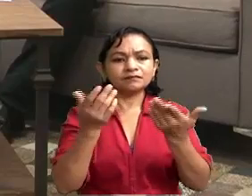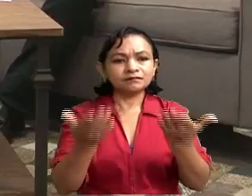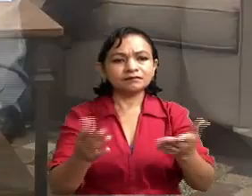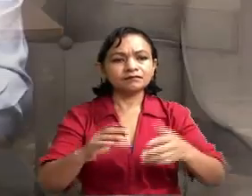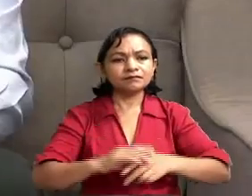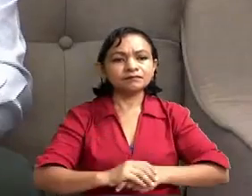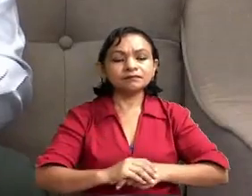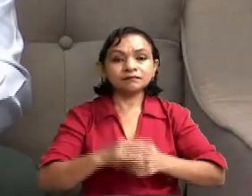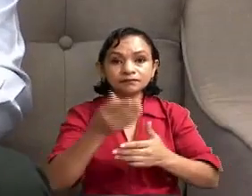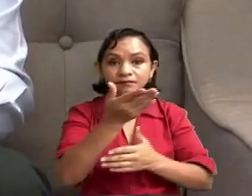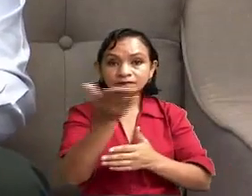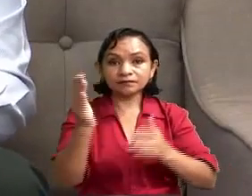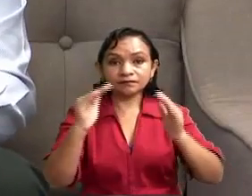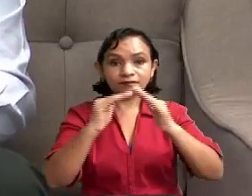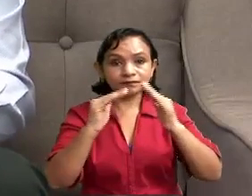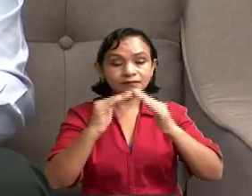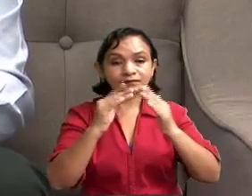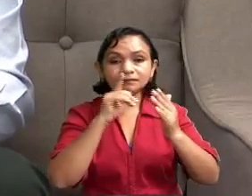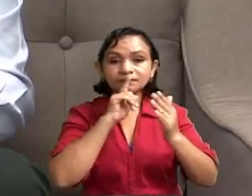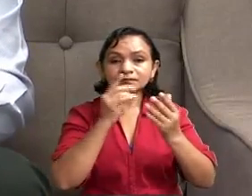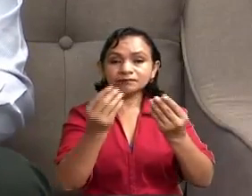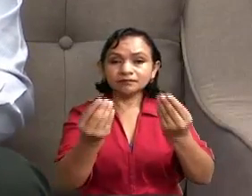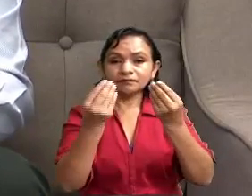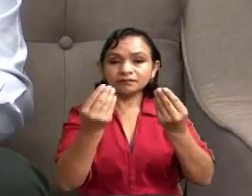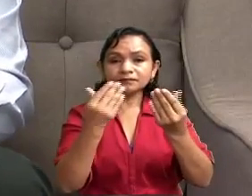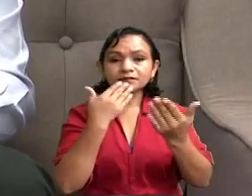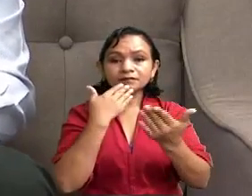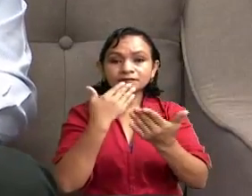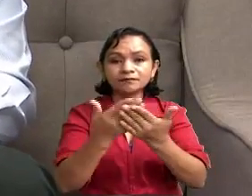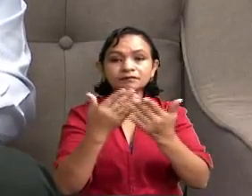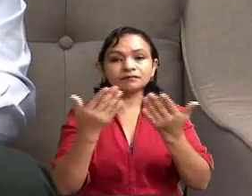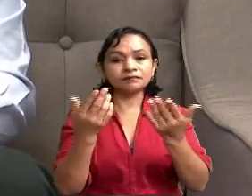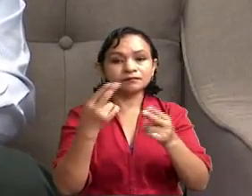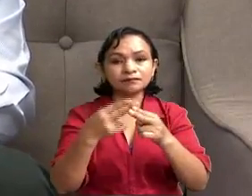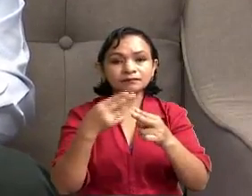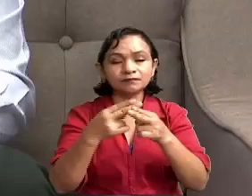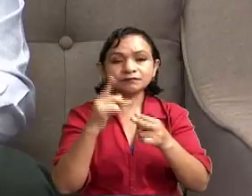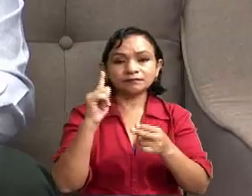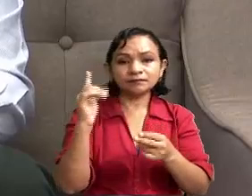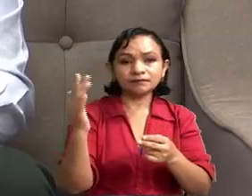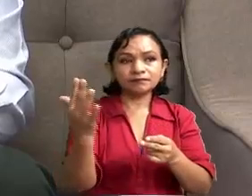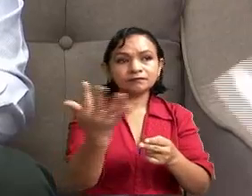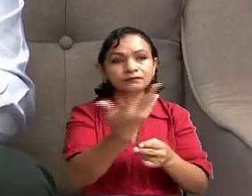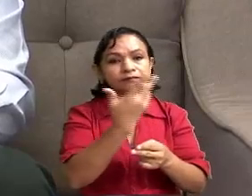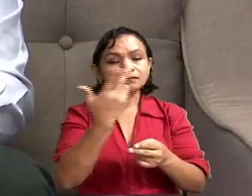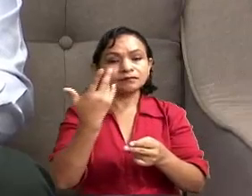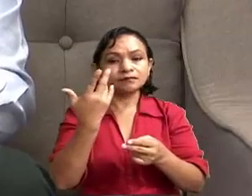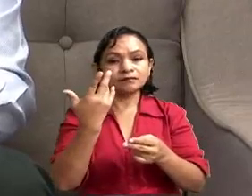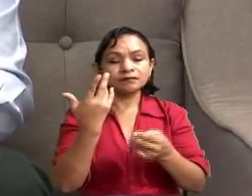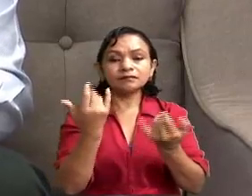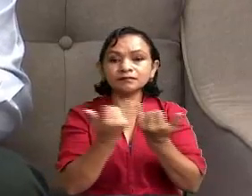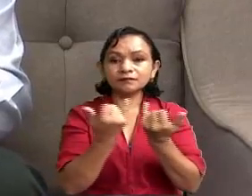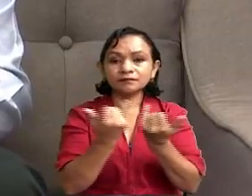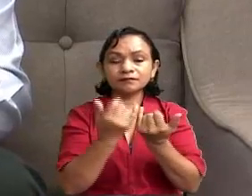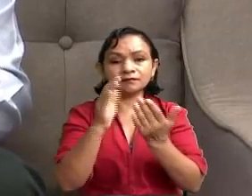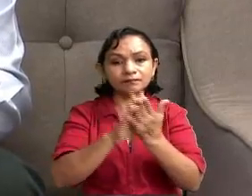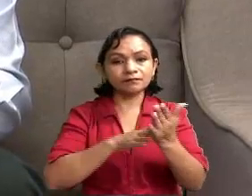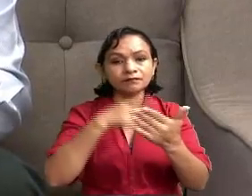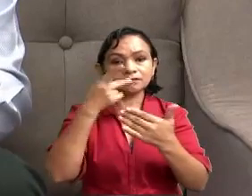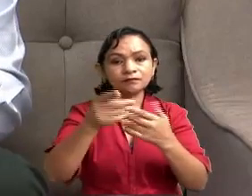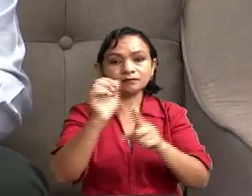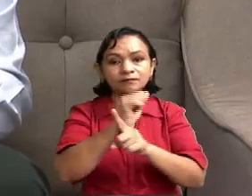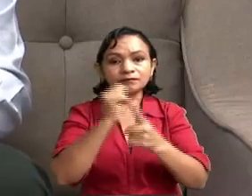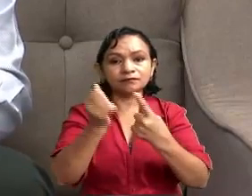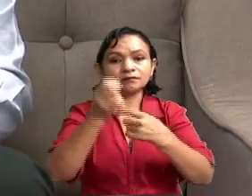hermano. Y a usted que esté en su hogar, muchísimas gracias por habernos acompañado. A nombre de todo el equipo que hace posible la transmisión de su programa desde